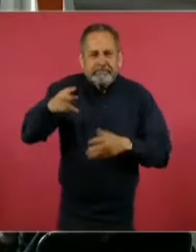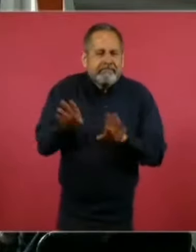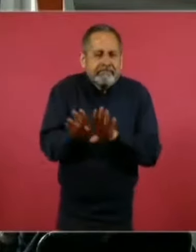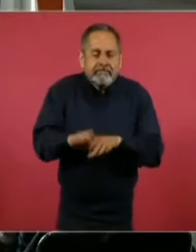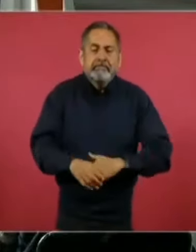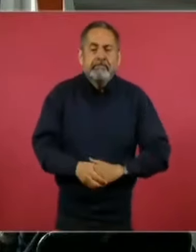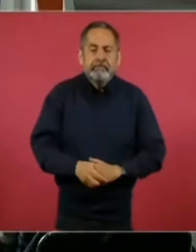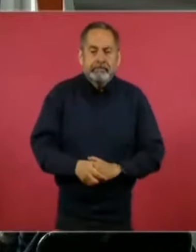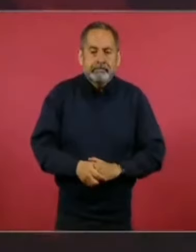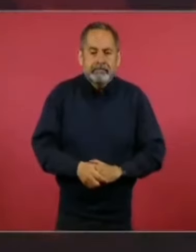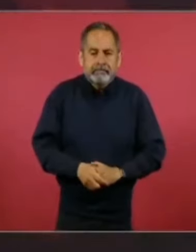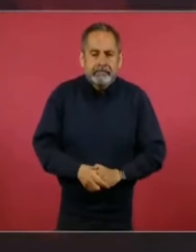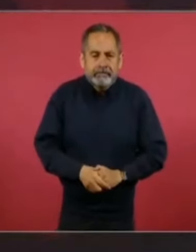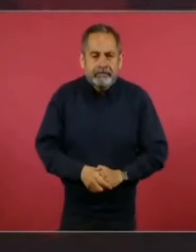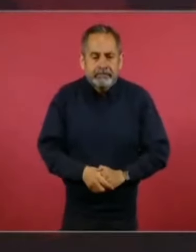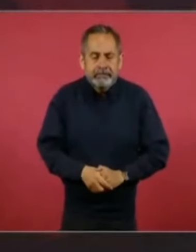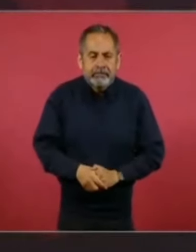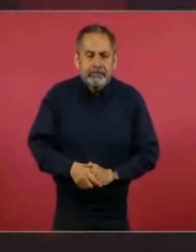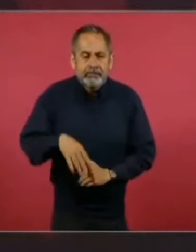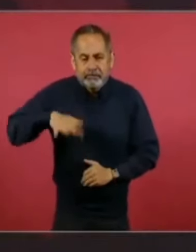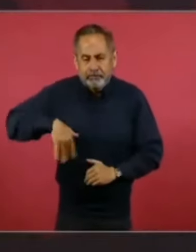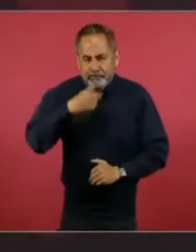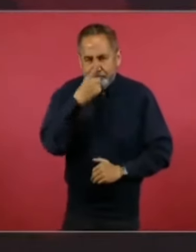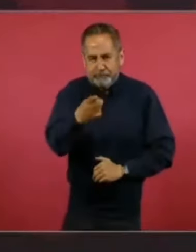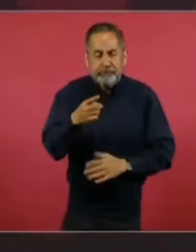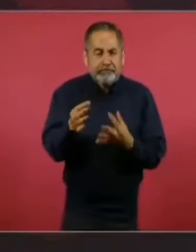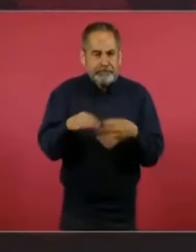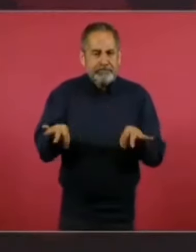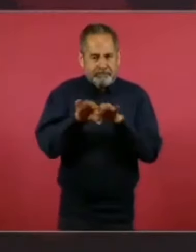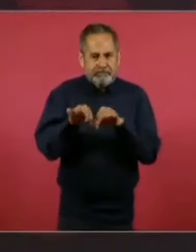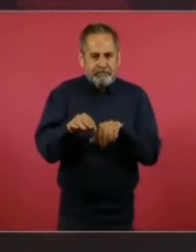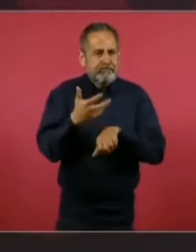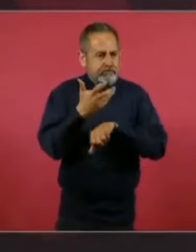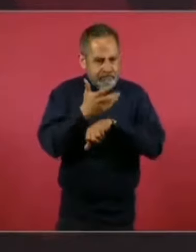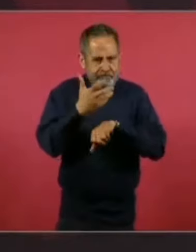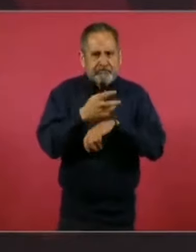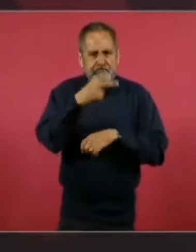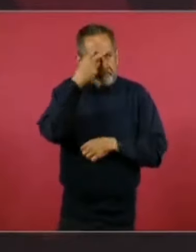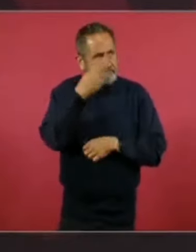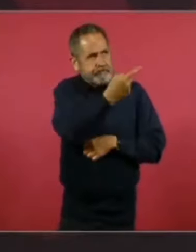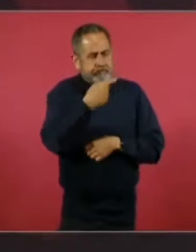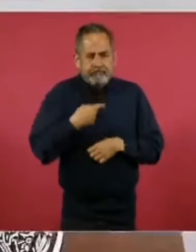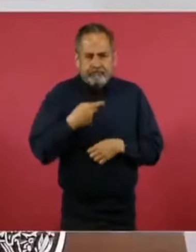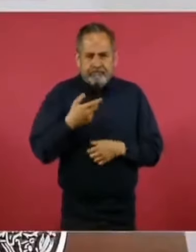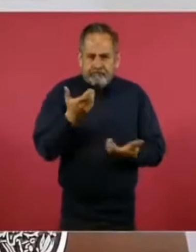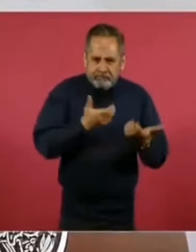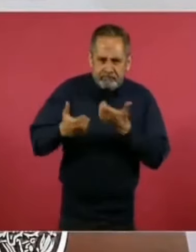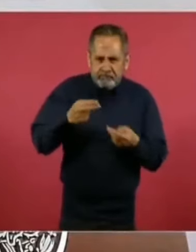Decía que es importante la relación económica, comercial,